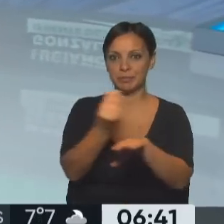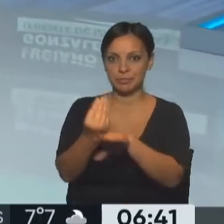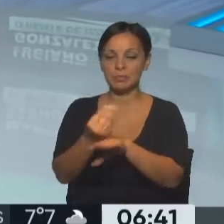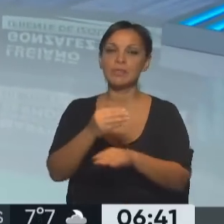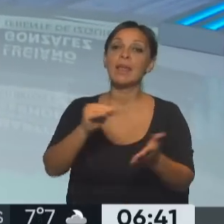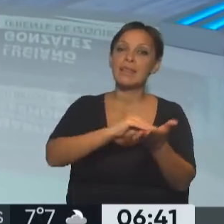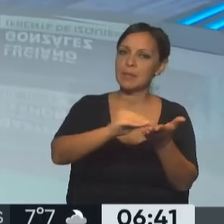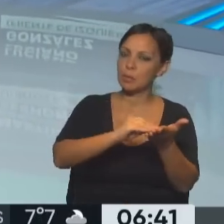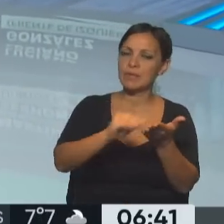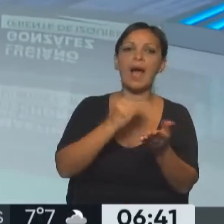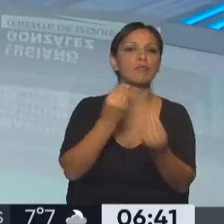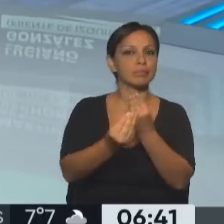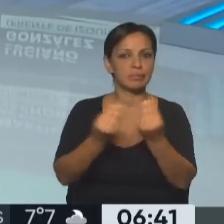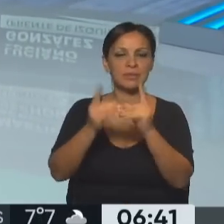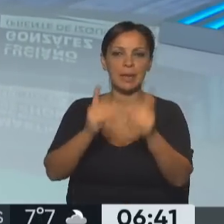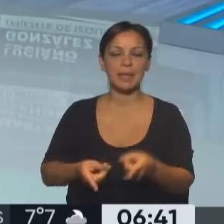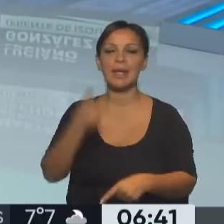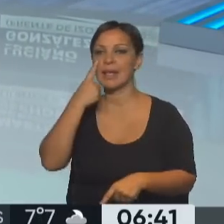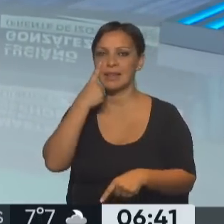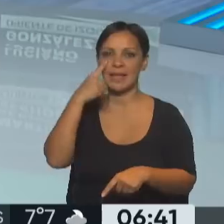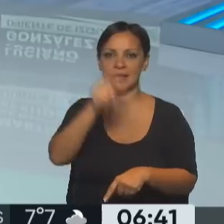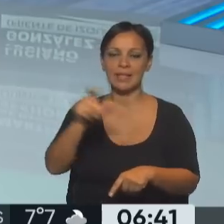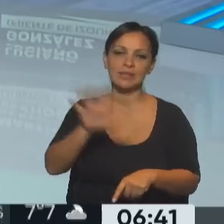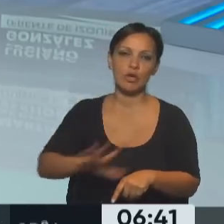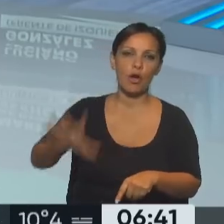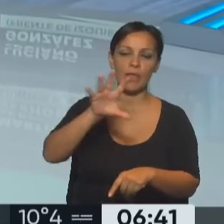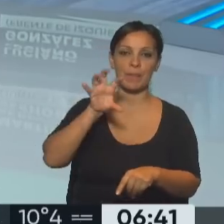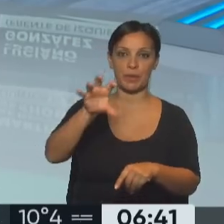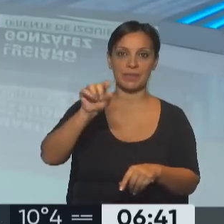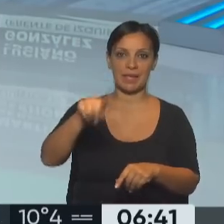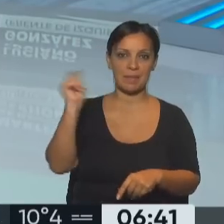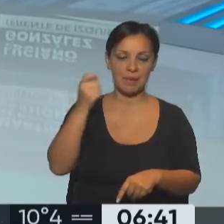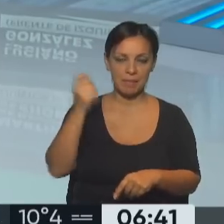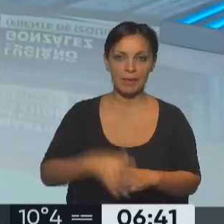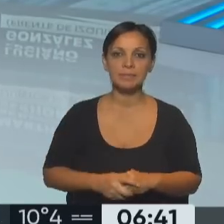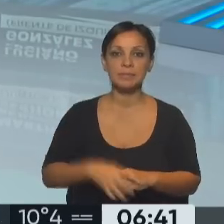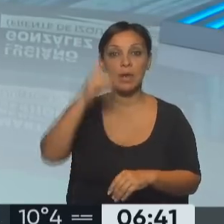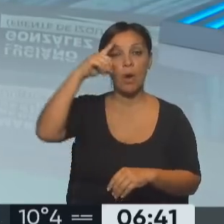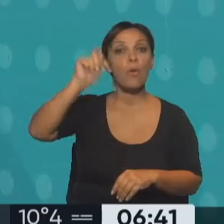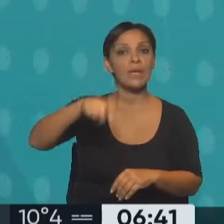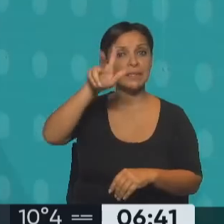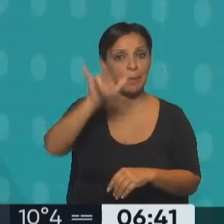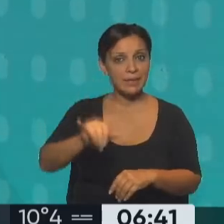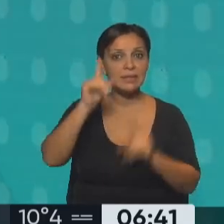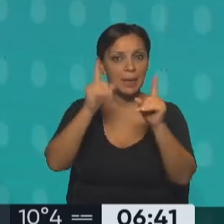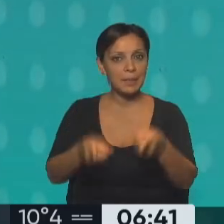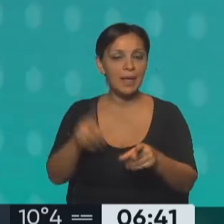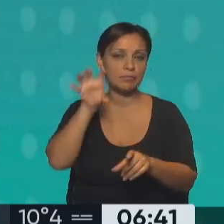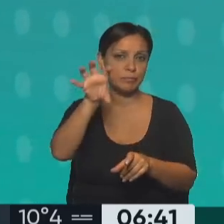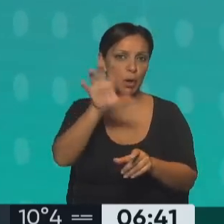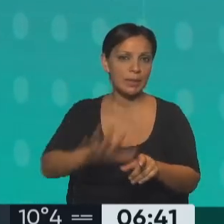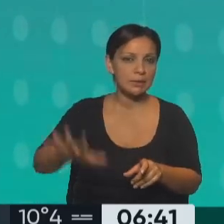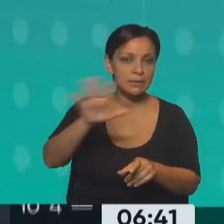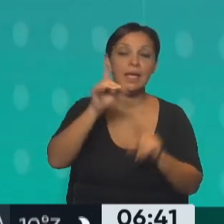diputados provinciales, intendentes en toda la provincia de La Pampa, jueces de paz también en toda la provincia y